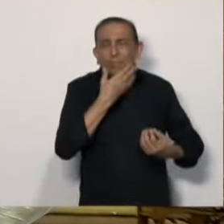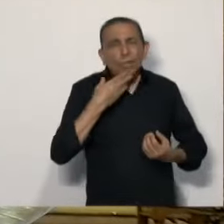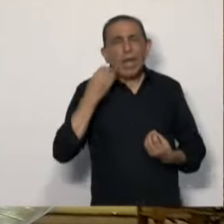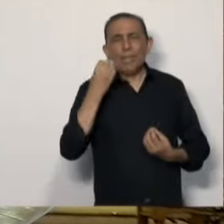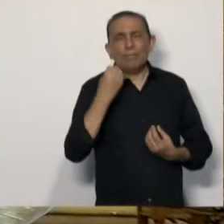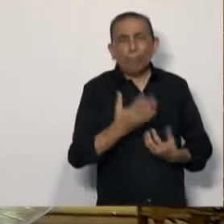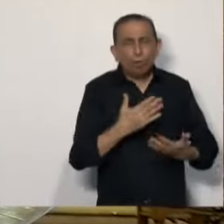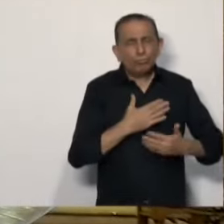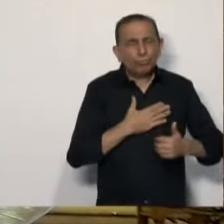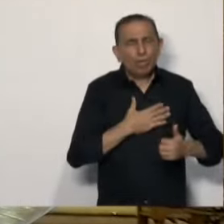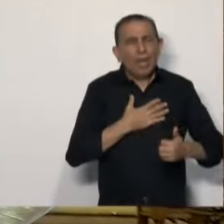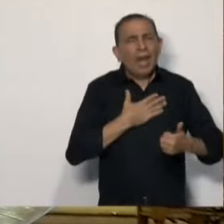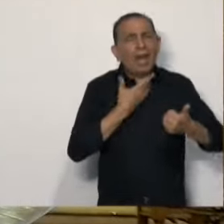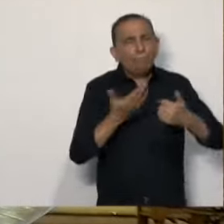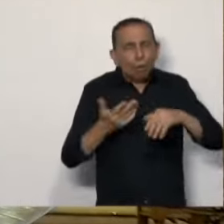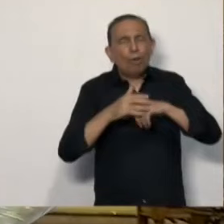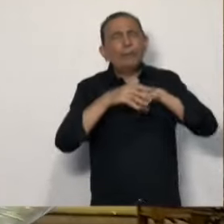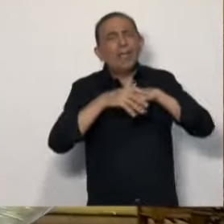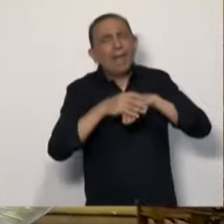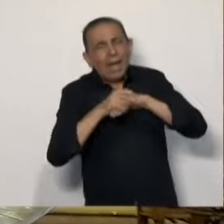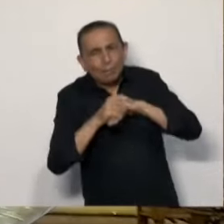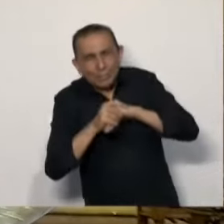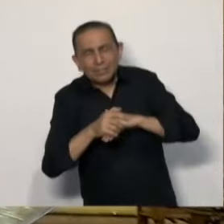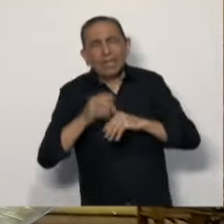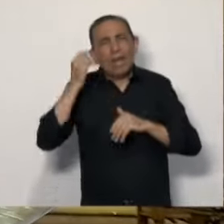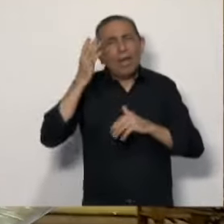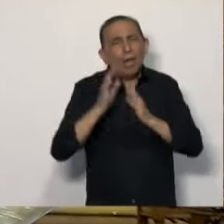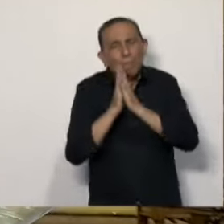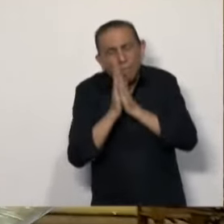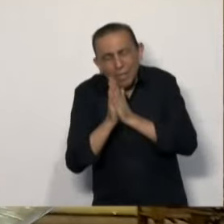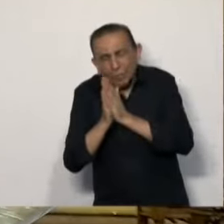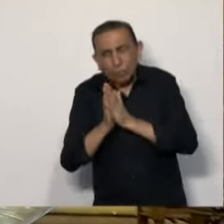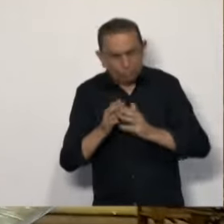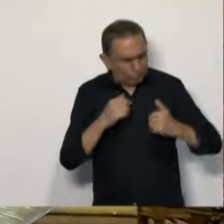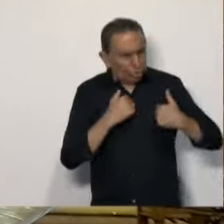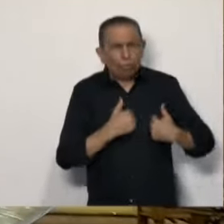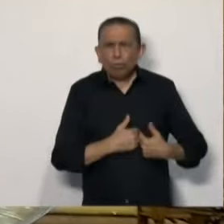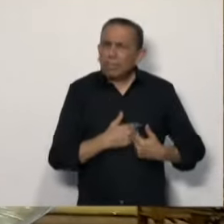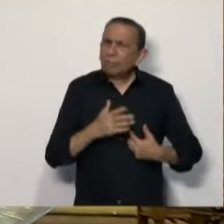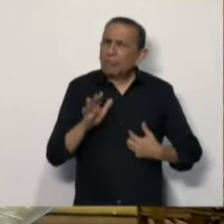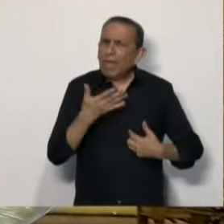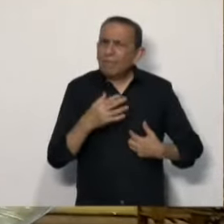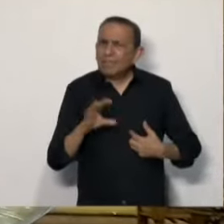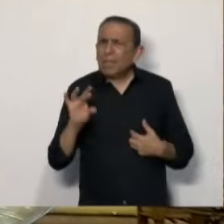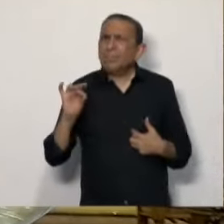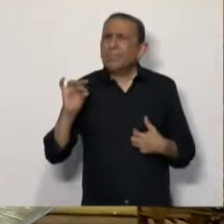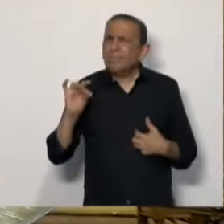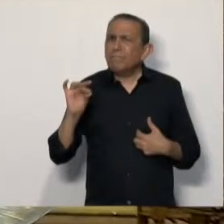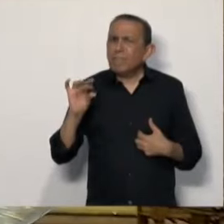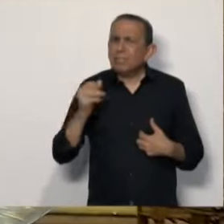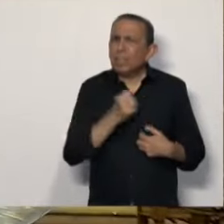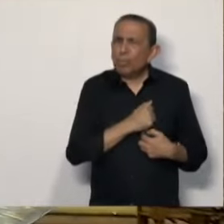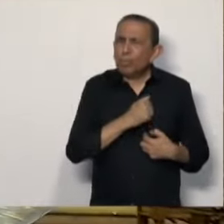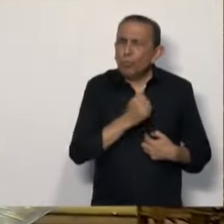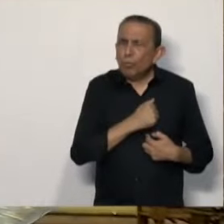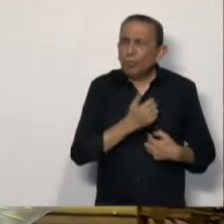amor, de amistad, de perdón, pero ese corazón que es a veces complicado, ese corazón que, como